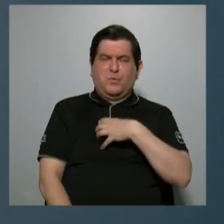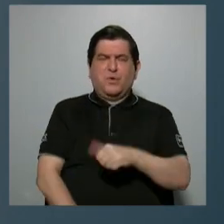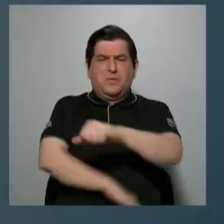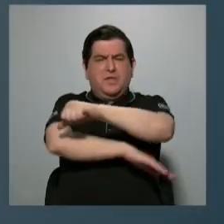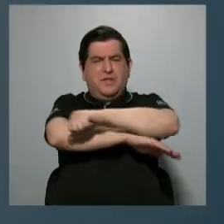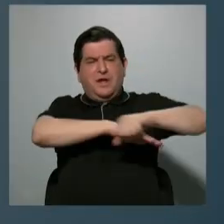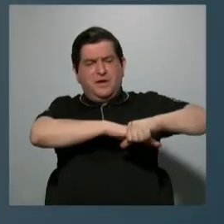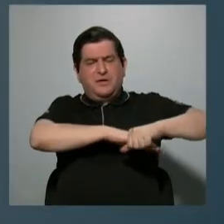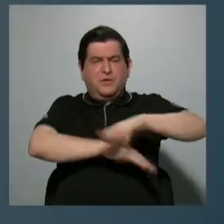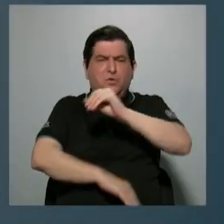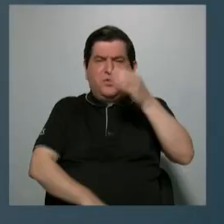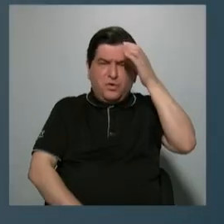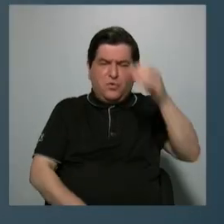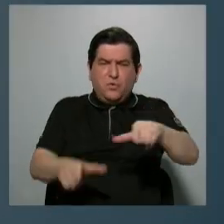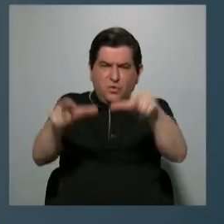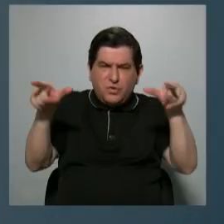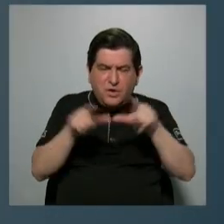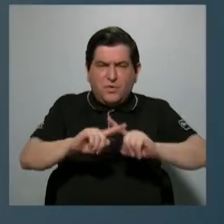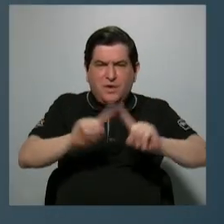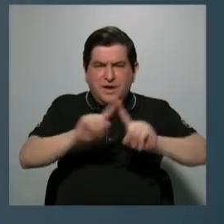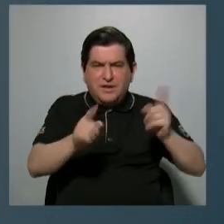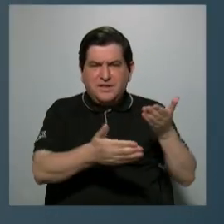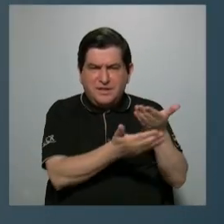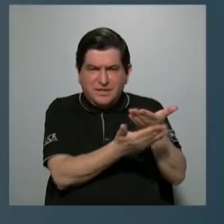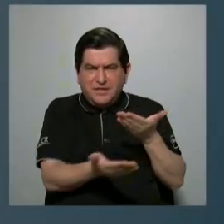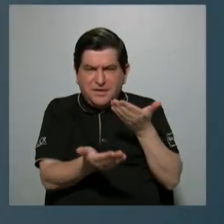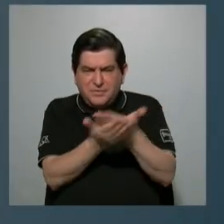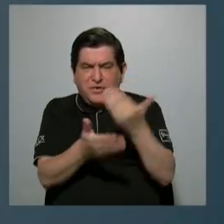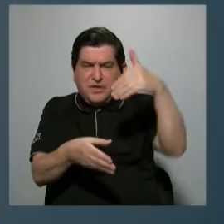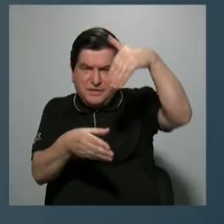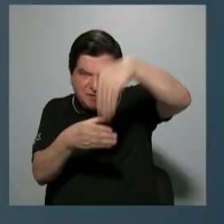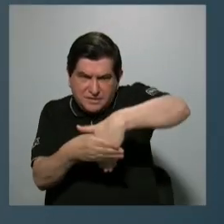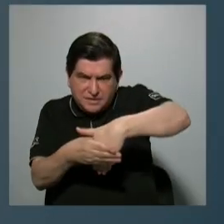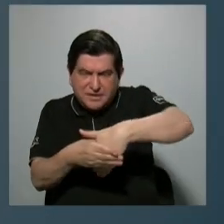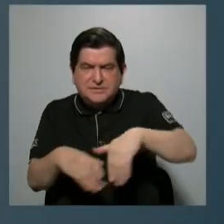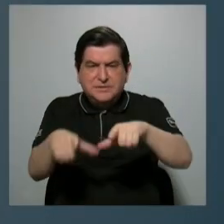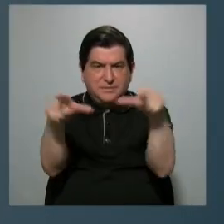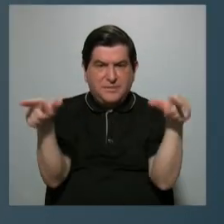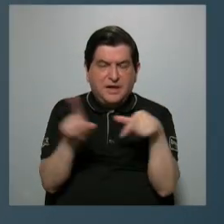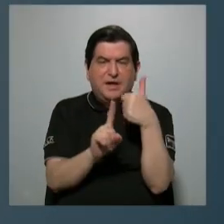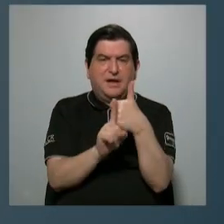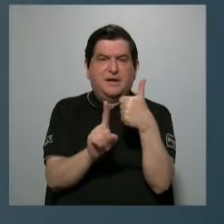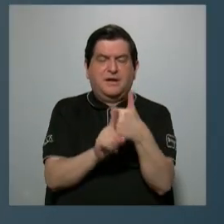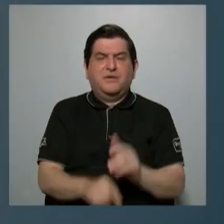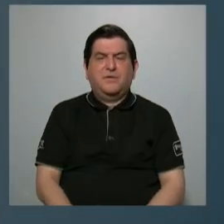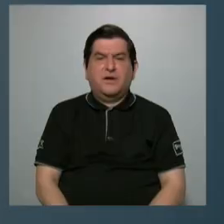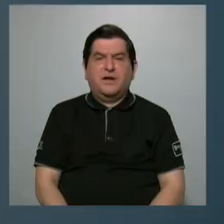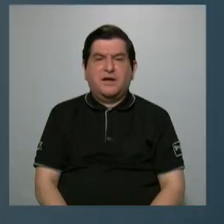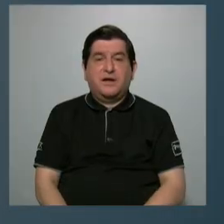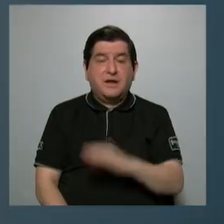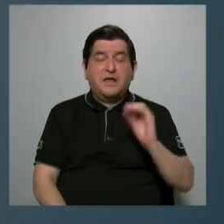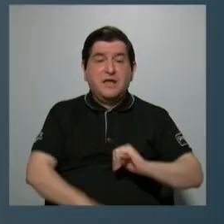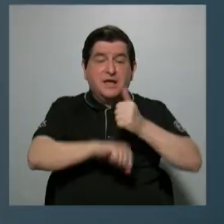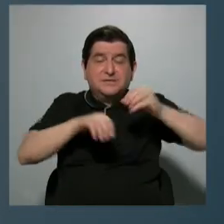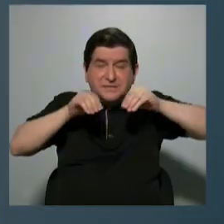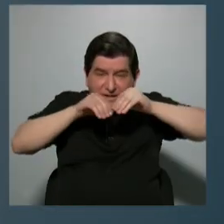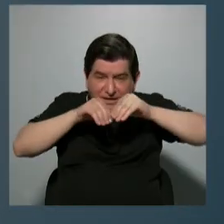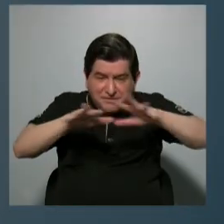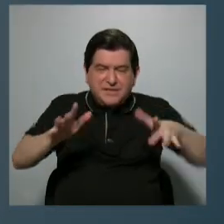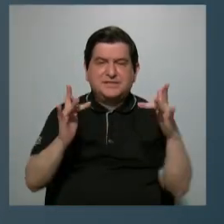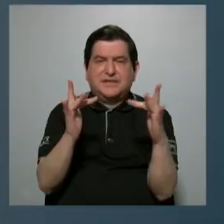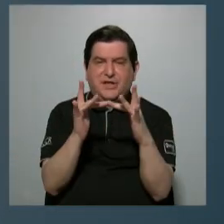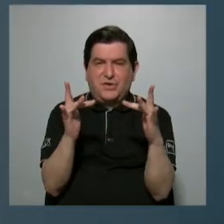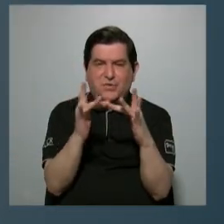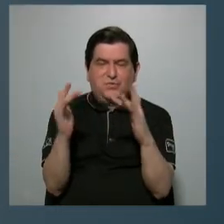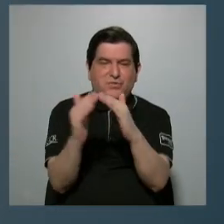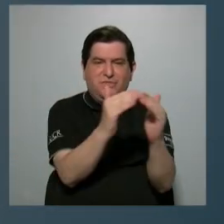cultural de la zona, ¿verdad? Proponer distintas intervenciones en el territorio y a ir tejiendo estas redes de contacto con